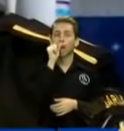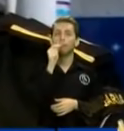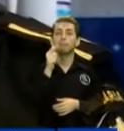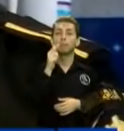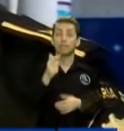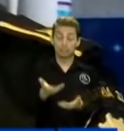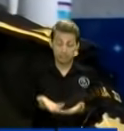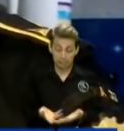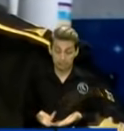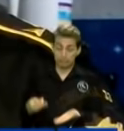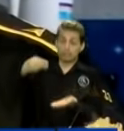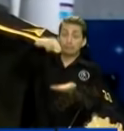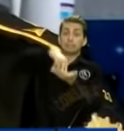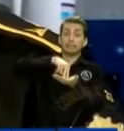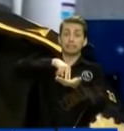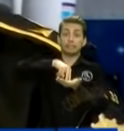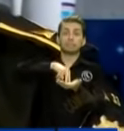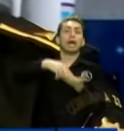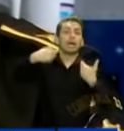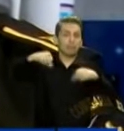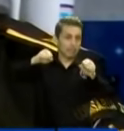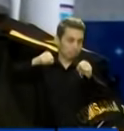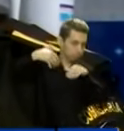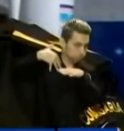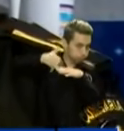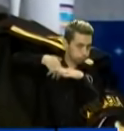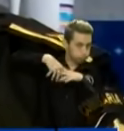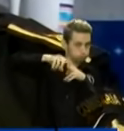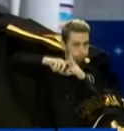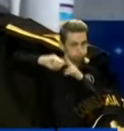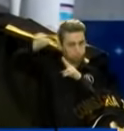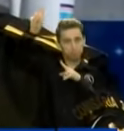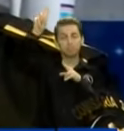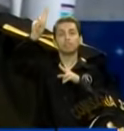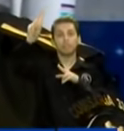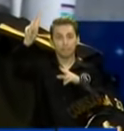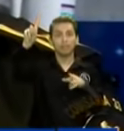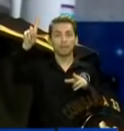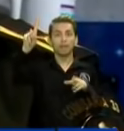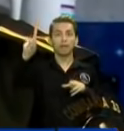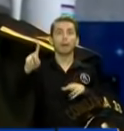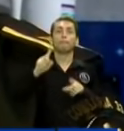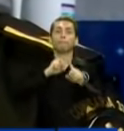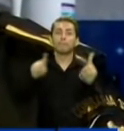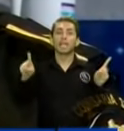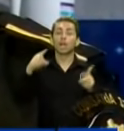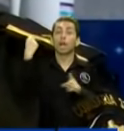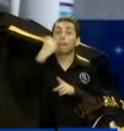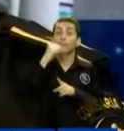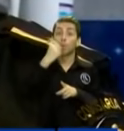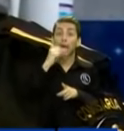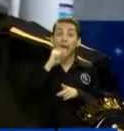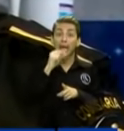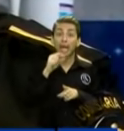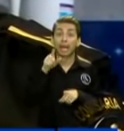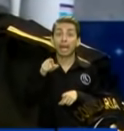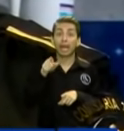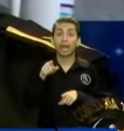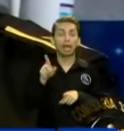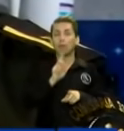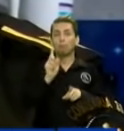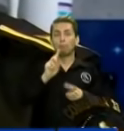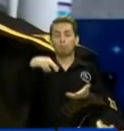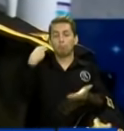y continúan con la fuga. No así la mujer que no logró abordar